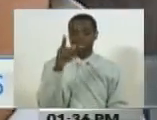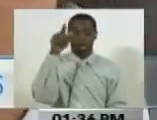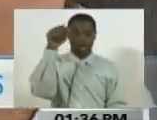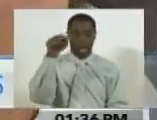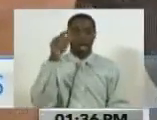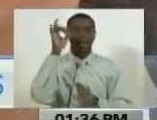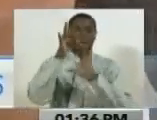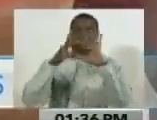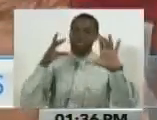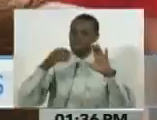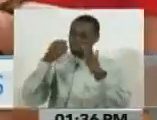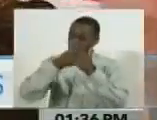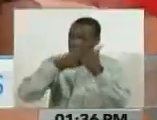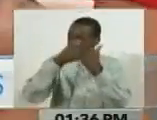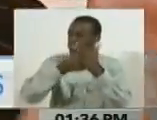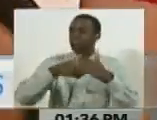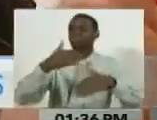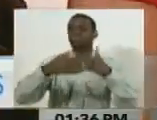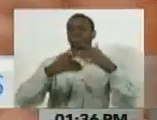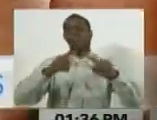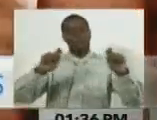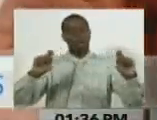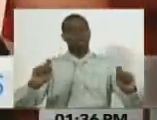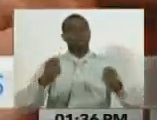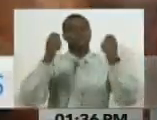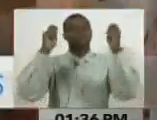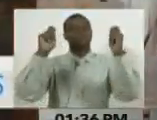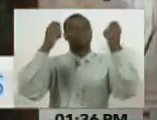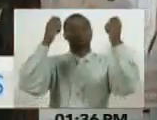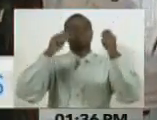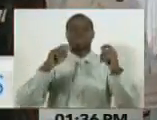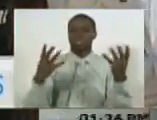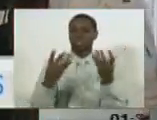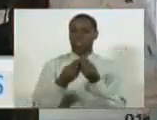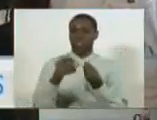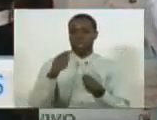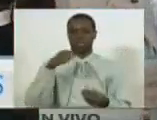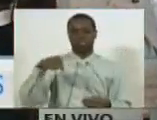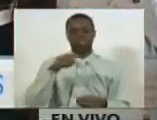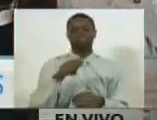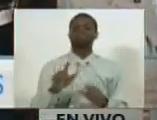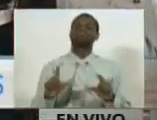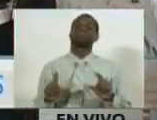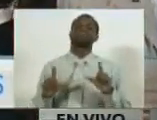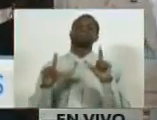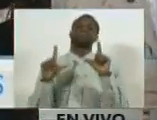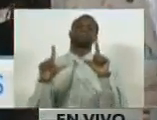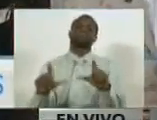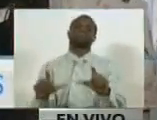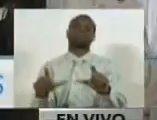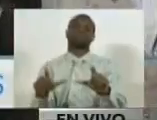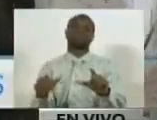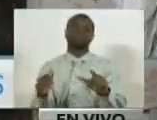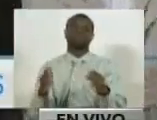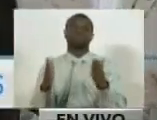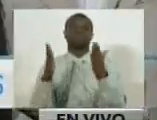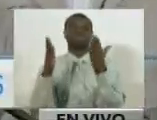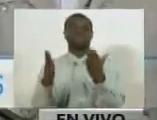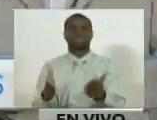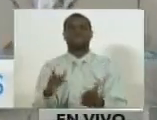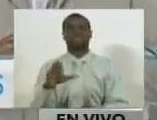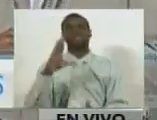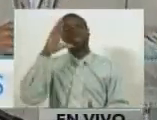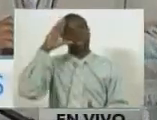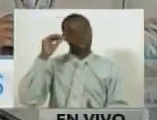batalla y logrando nuevas victorias junto al pueblo. Te entrego tu titularidad y que Dios te bendiga.